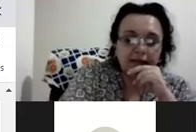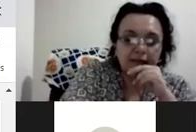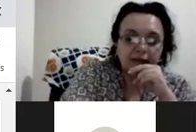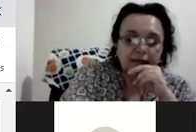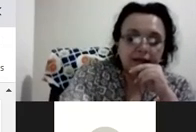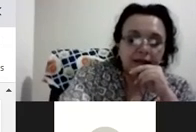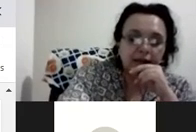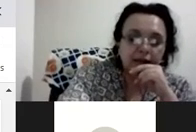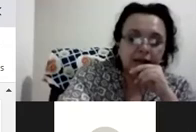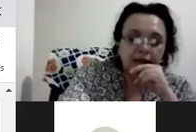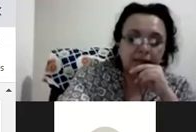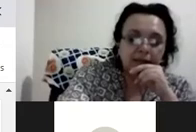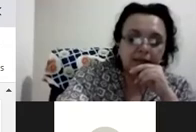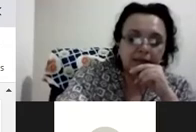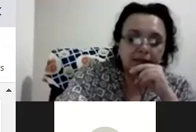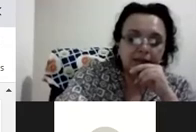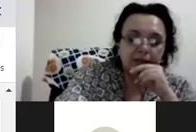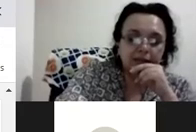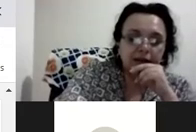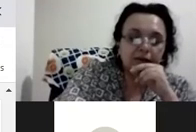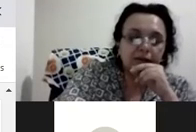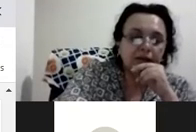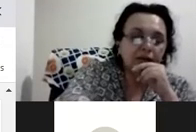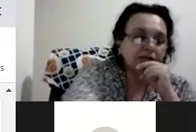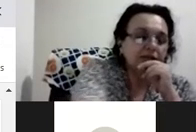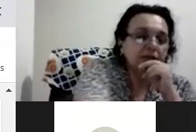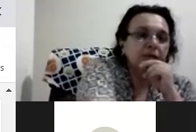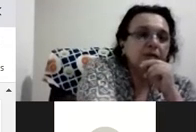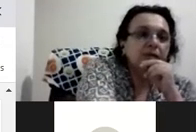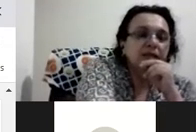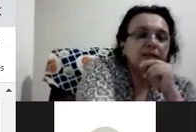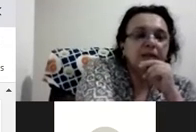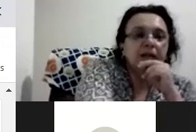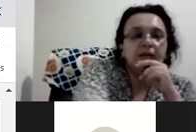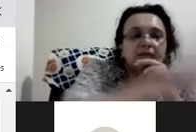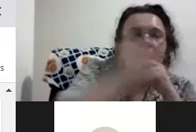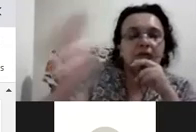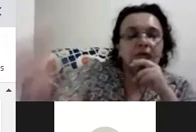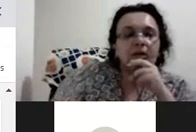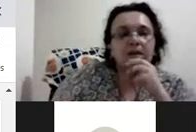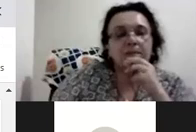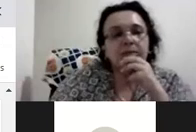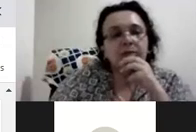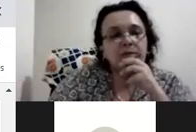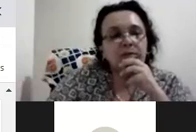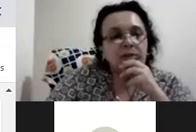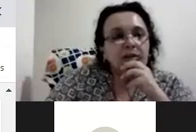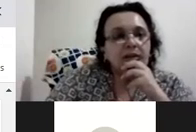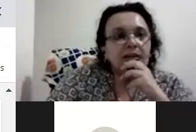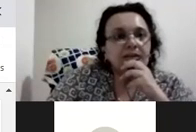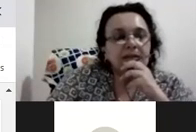mañana es que me terminen de mandar lo de las, como ya terminaron casi todo lo que es el